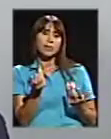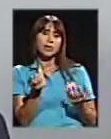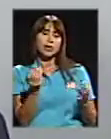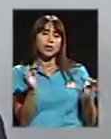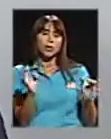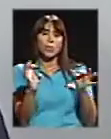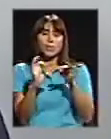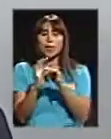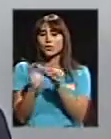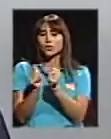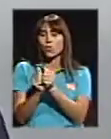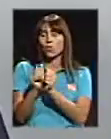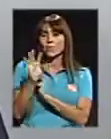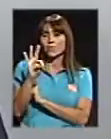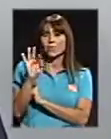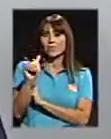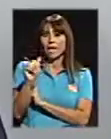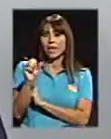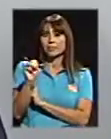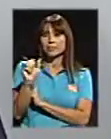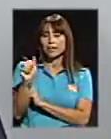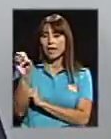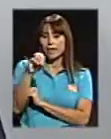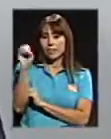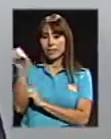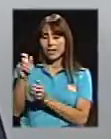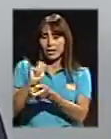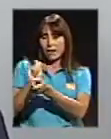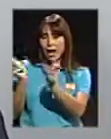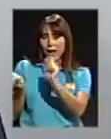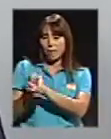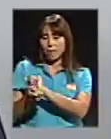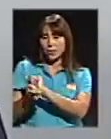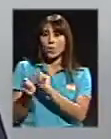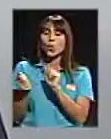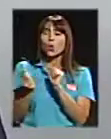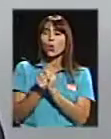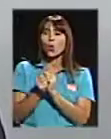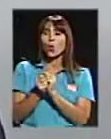tasa de cambio, digamos, con un precio del dólar